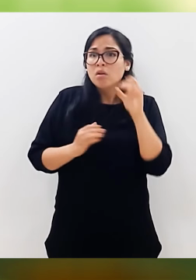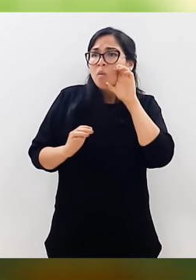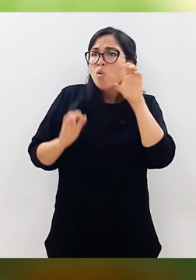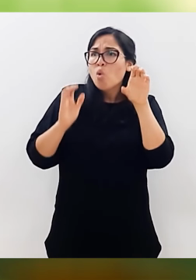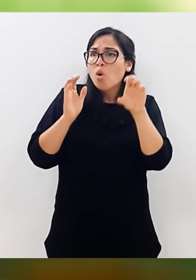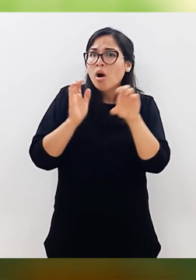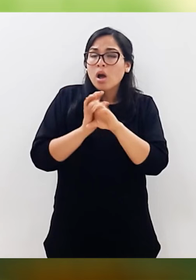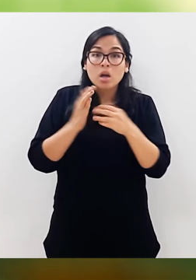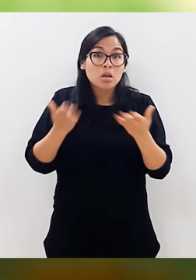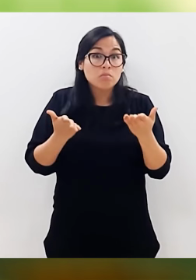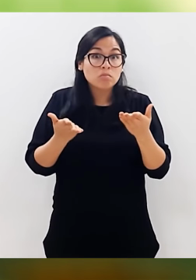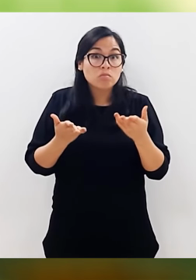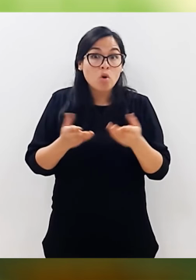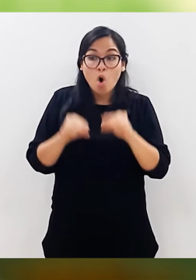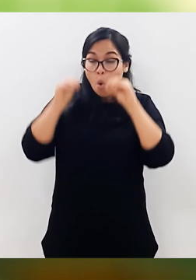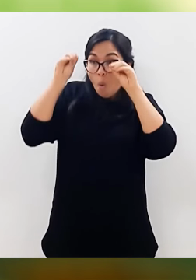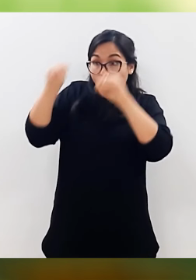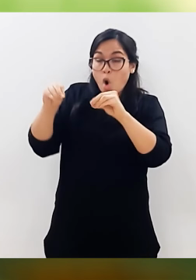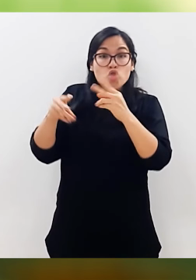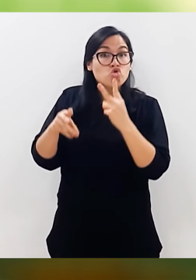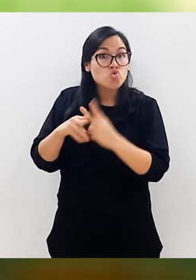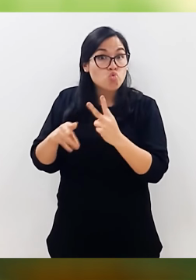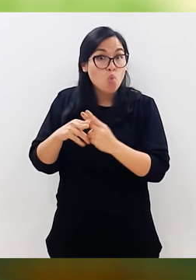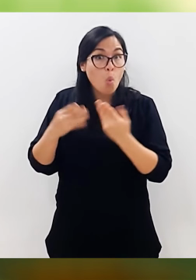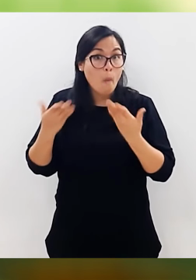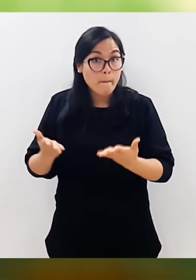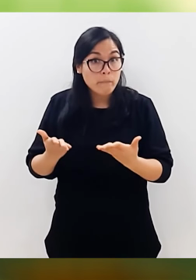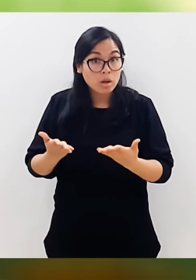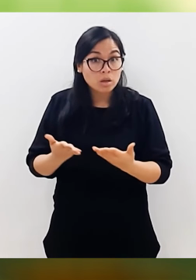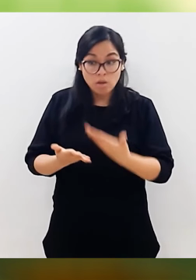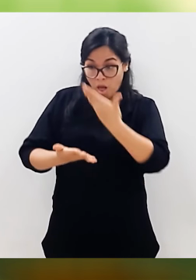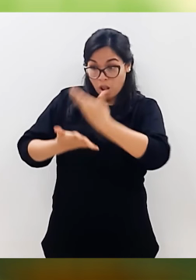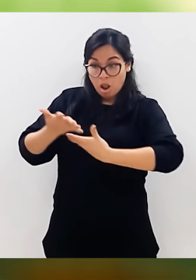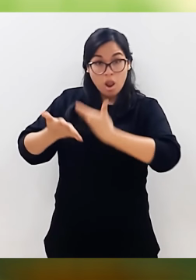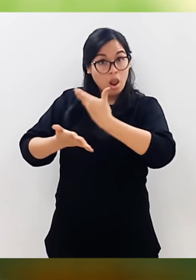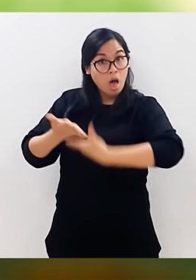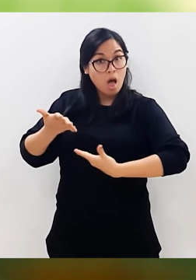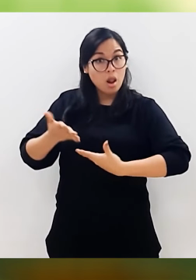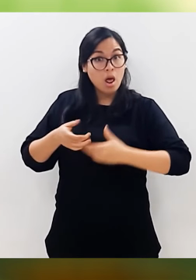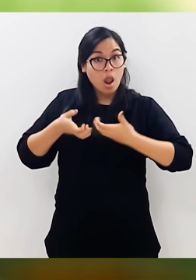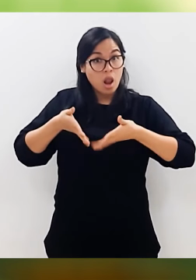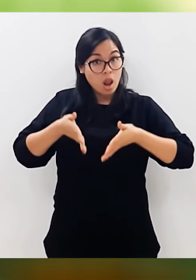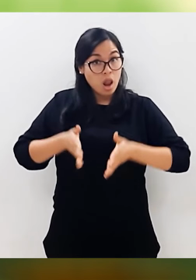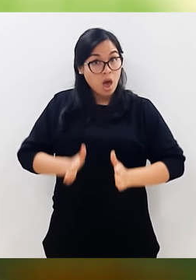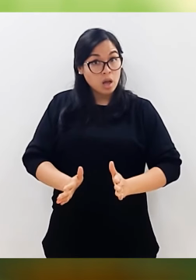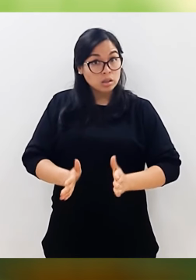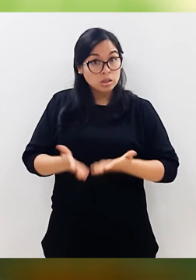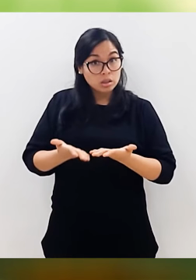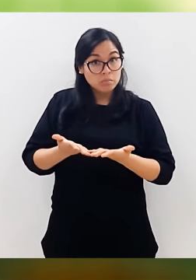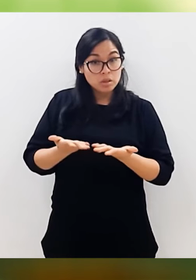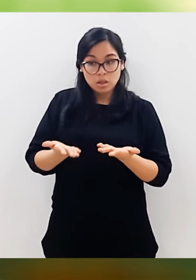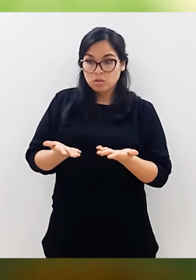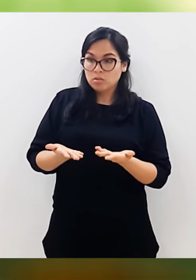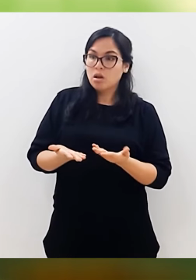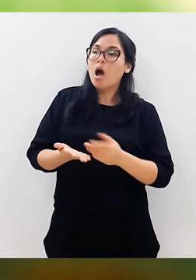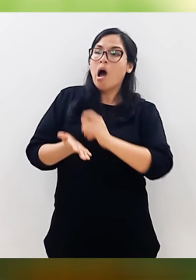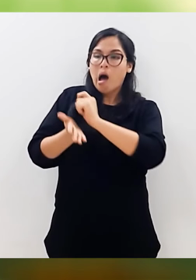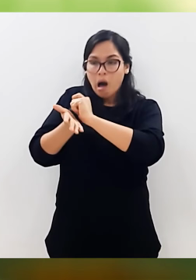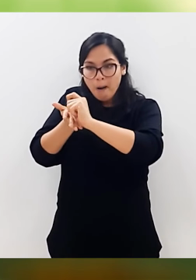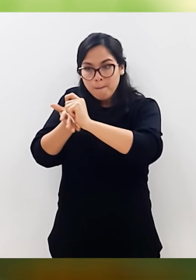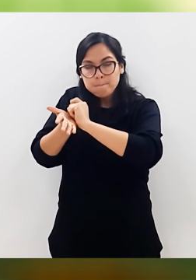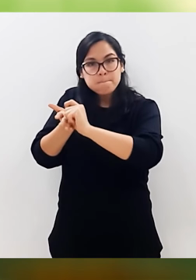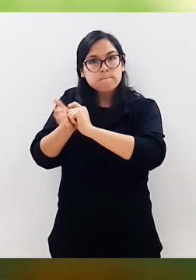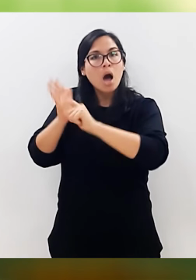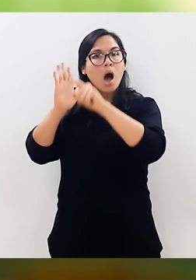cuando se inscribe un nacimiento, se abre la posibilidad de ejercer el